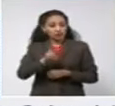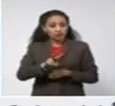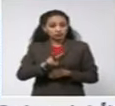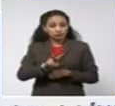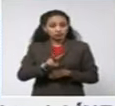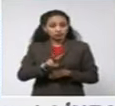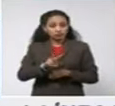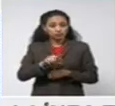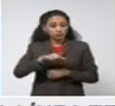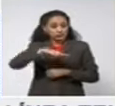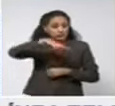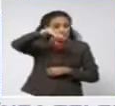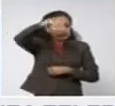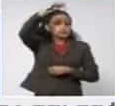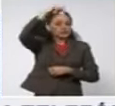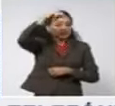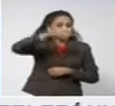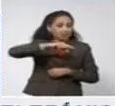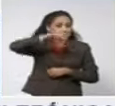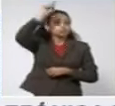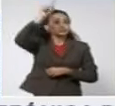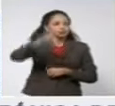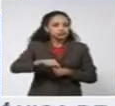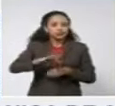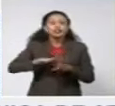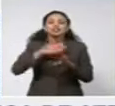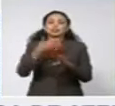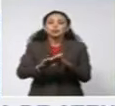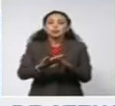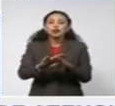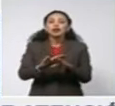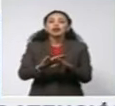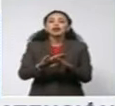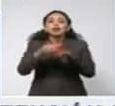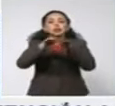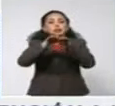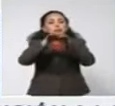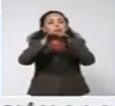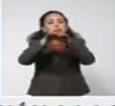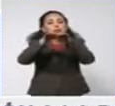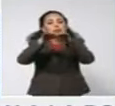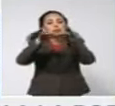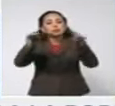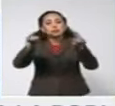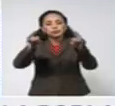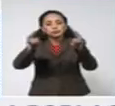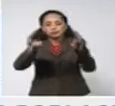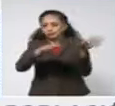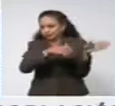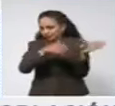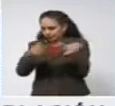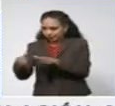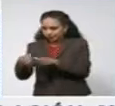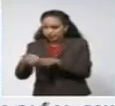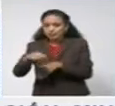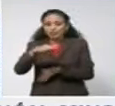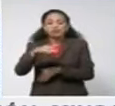pico, después se ha mantenido como que en una meseta. En amarillo, las Américas.